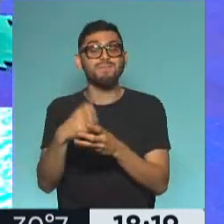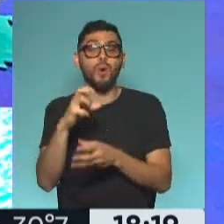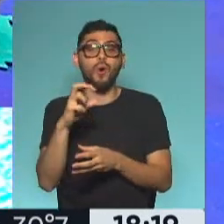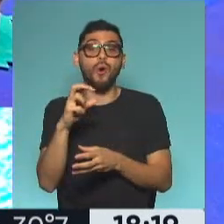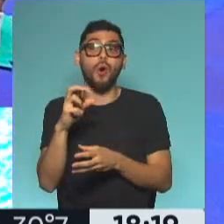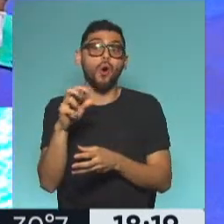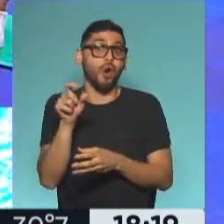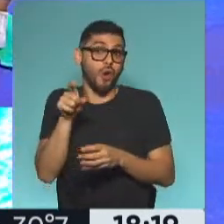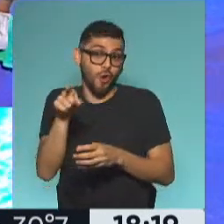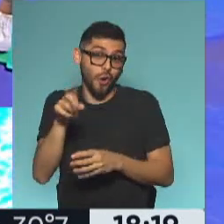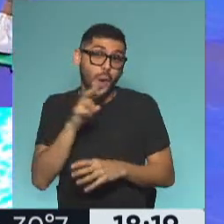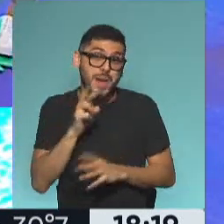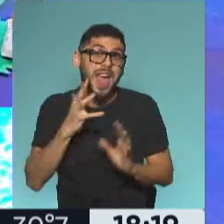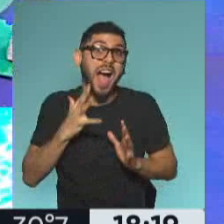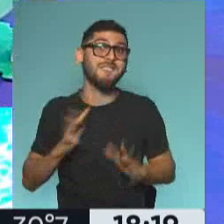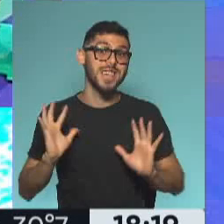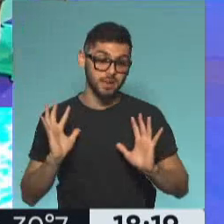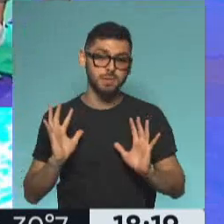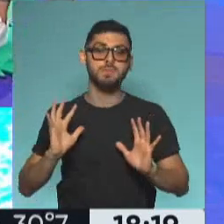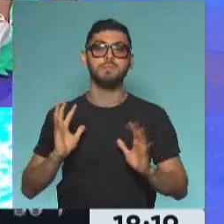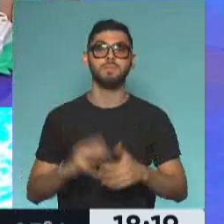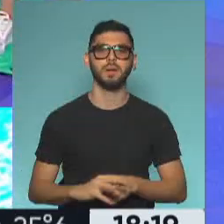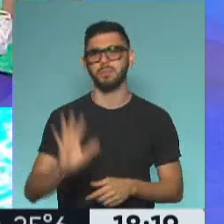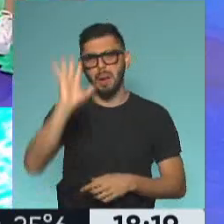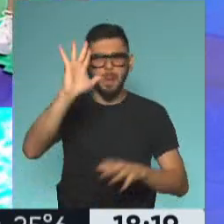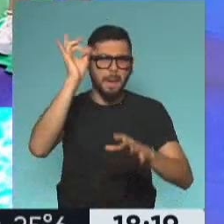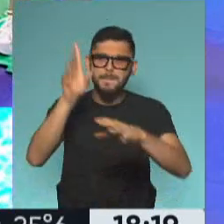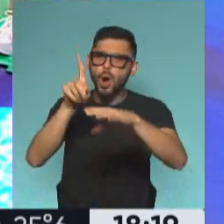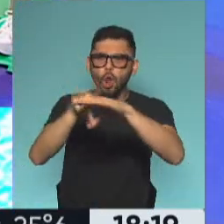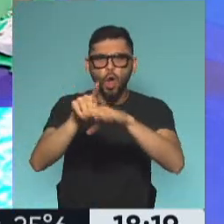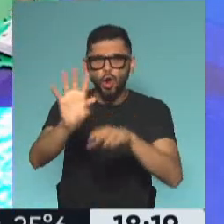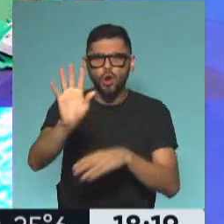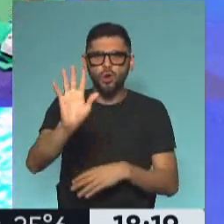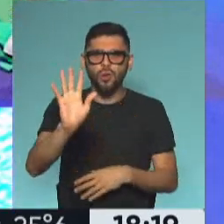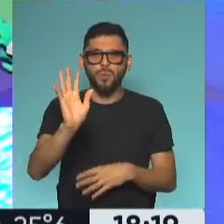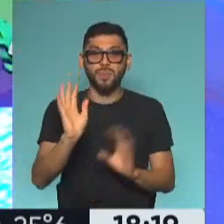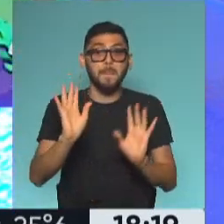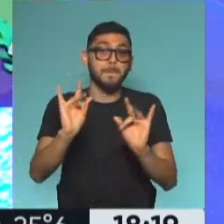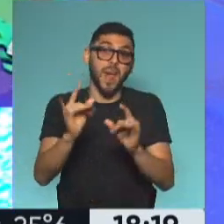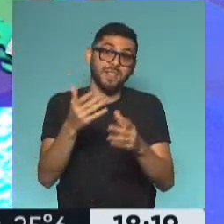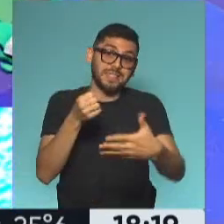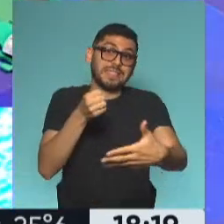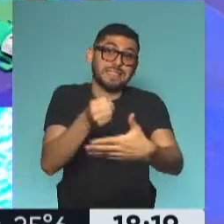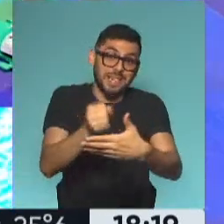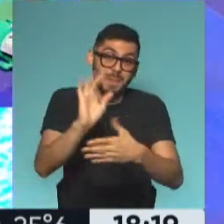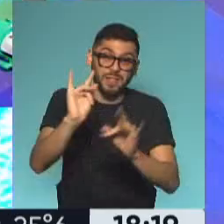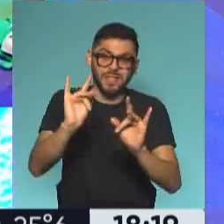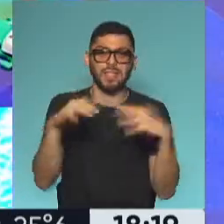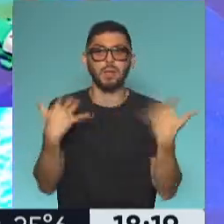que se le viene al equipo verde, ¿eh, Francesca? Pará, perdón, hago un punto acá. La más difícil está al final, ¿vieron, eh?